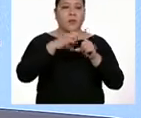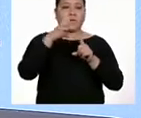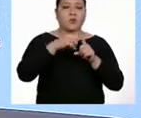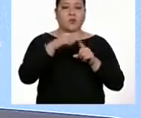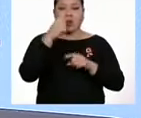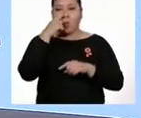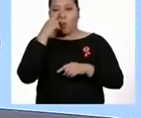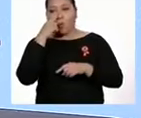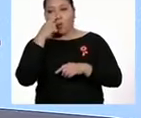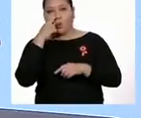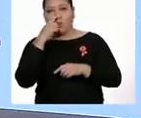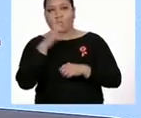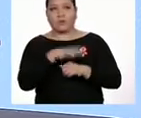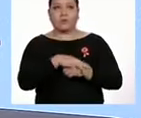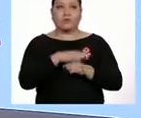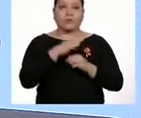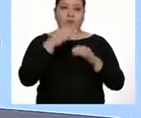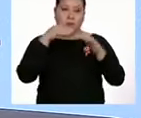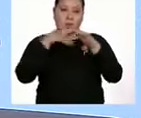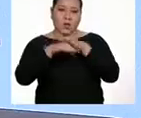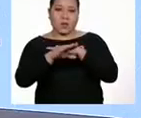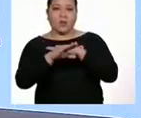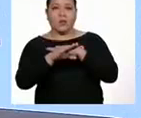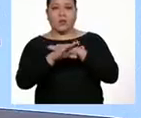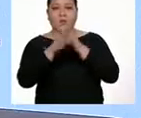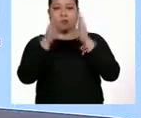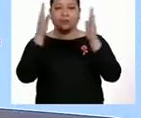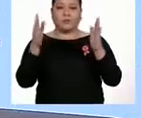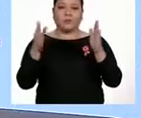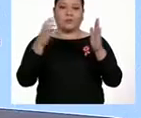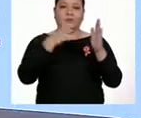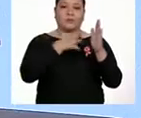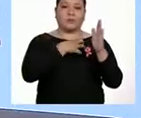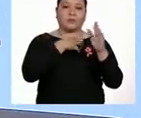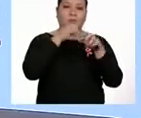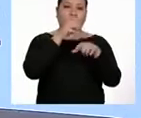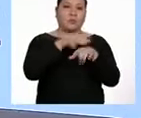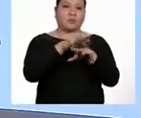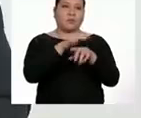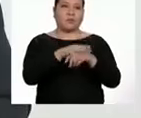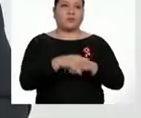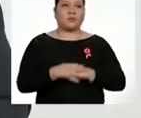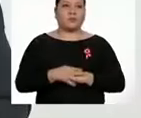de junio tiene valores dentro de los intervalos de mayo y julio.